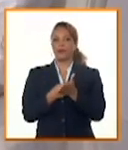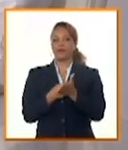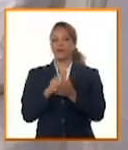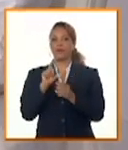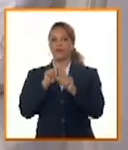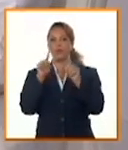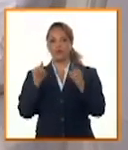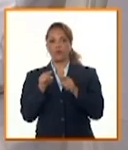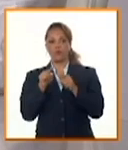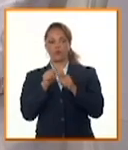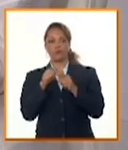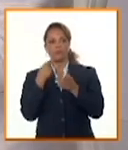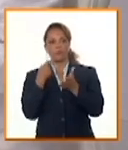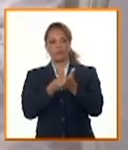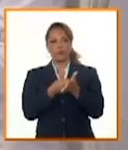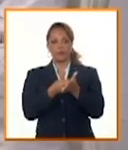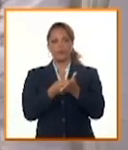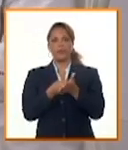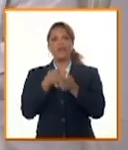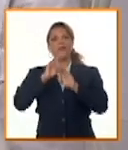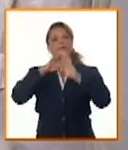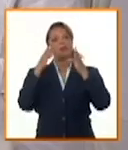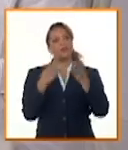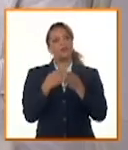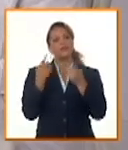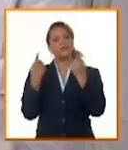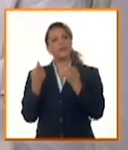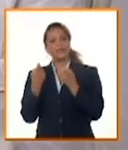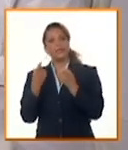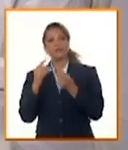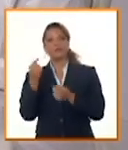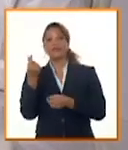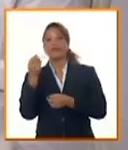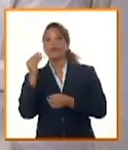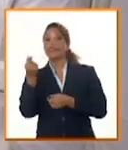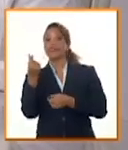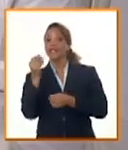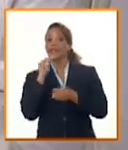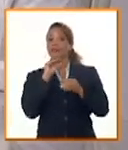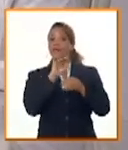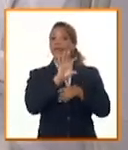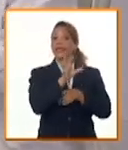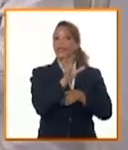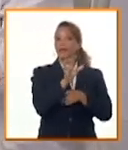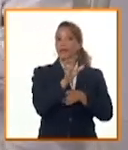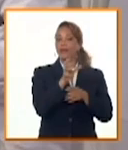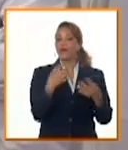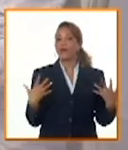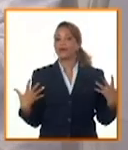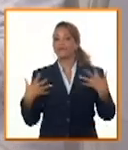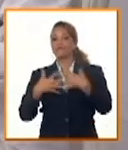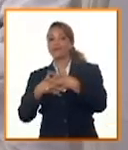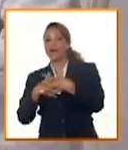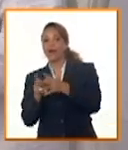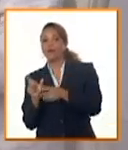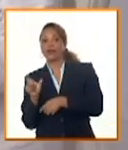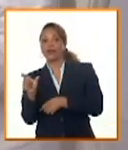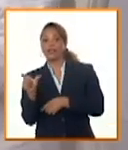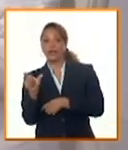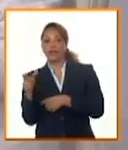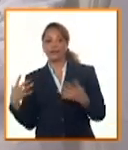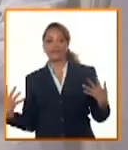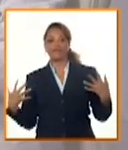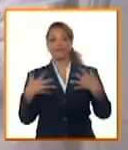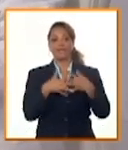y bueno para todo eso hace falta tener una cuenta bancaria asociada a una tarjeta que hasta hoy es de banda